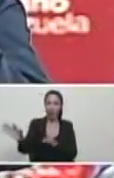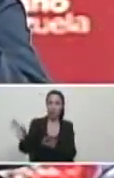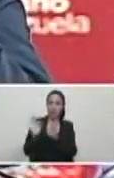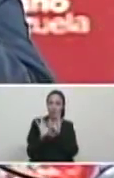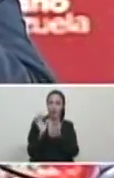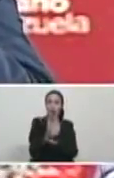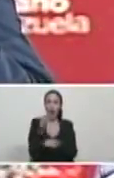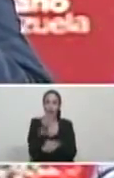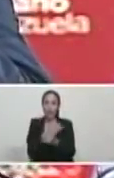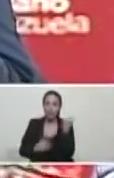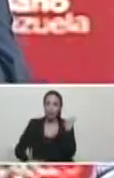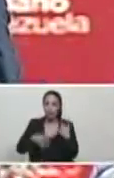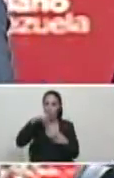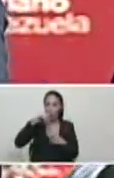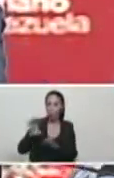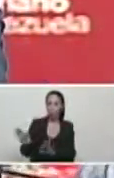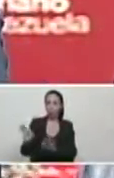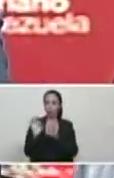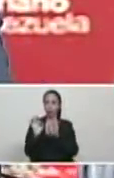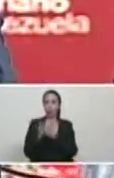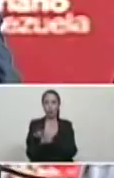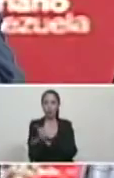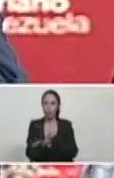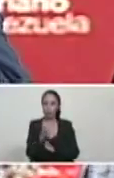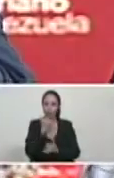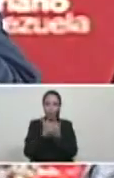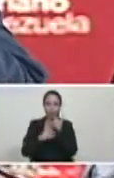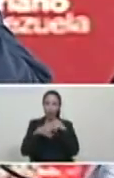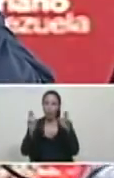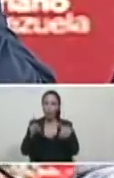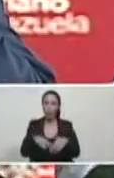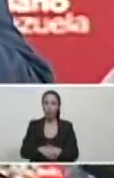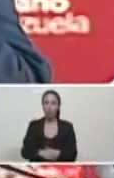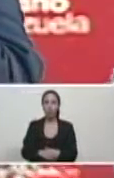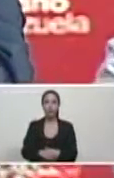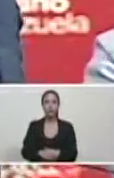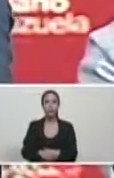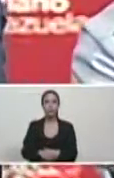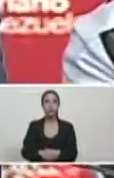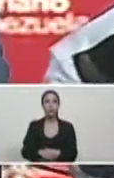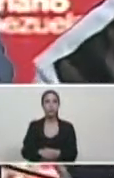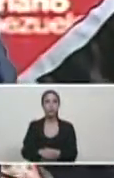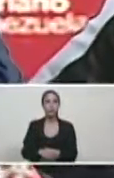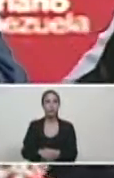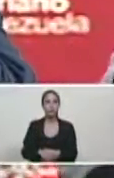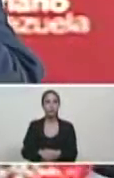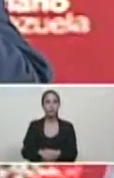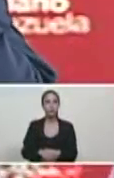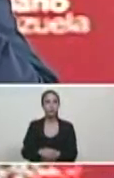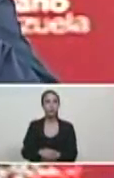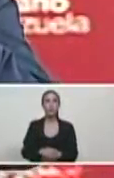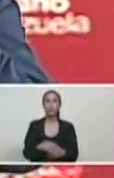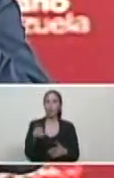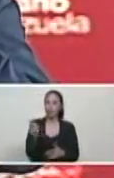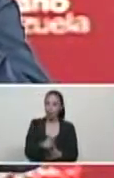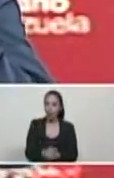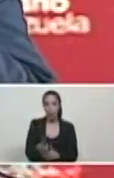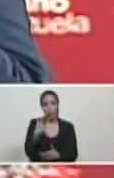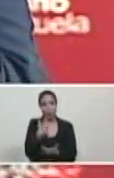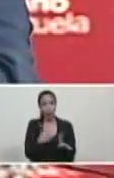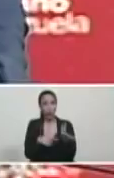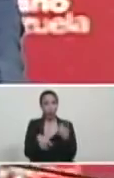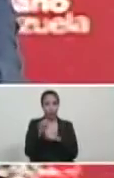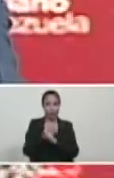los destinos de la revolución en este momento en particular que estamos viendo. Y el propósito fundamental es preservar la